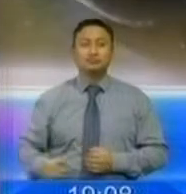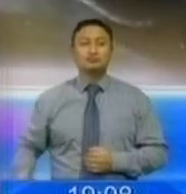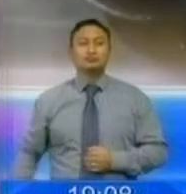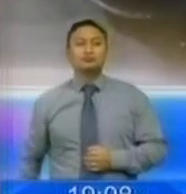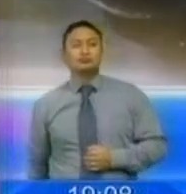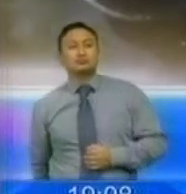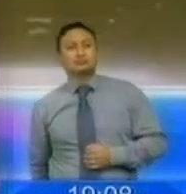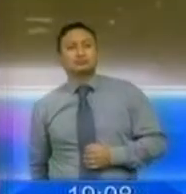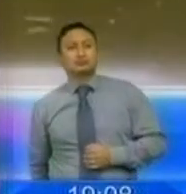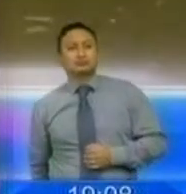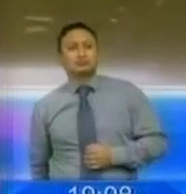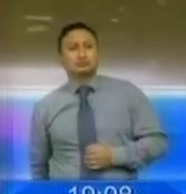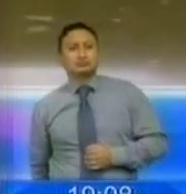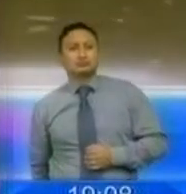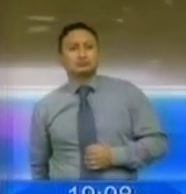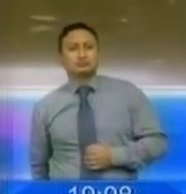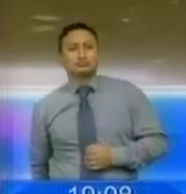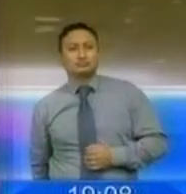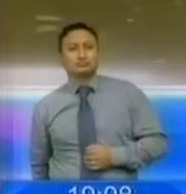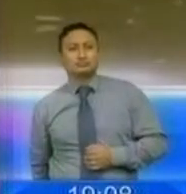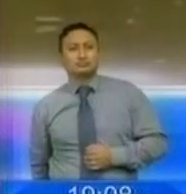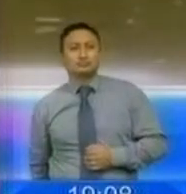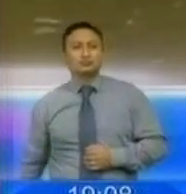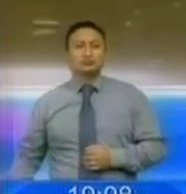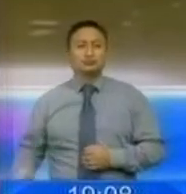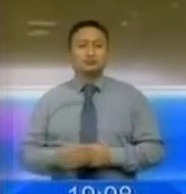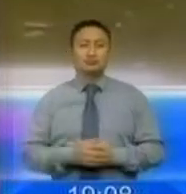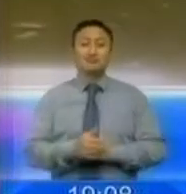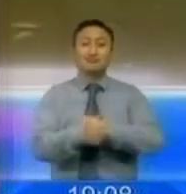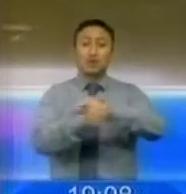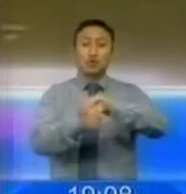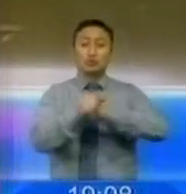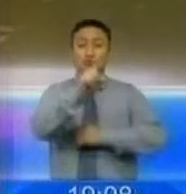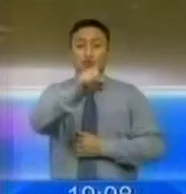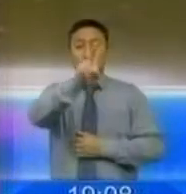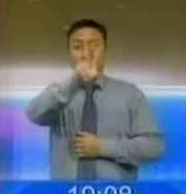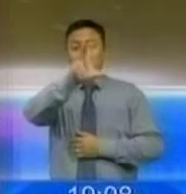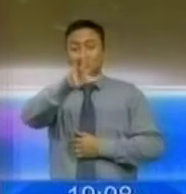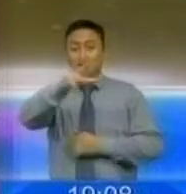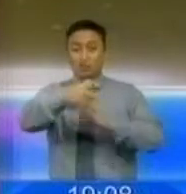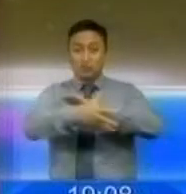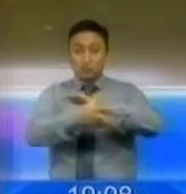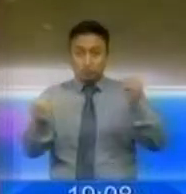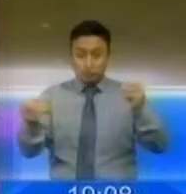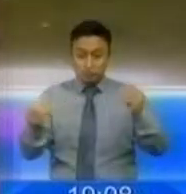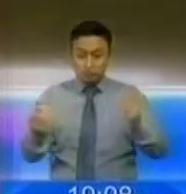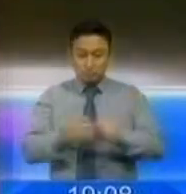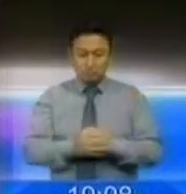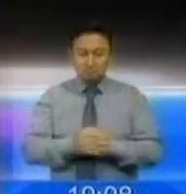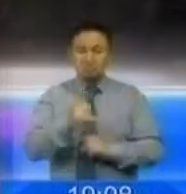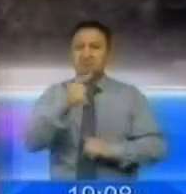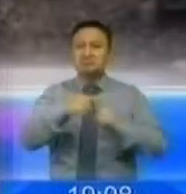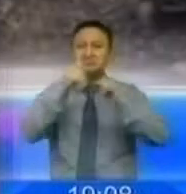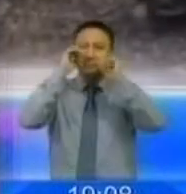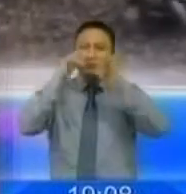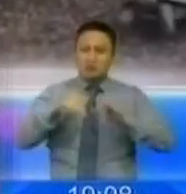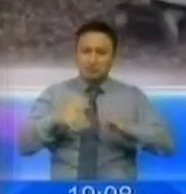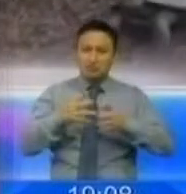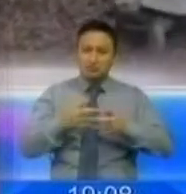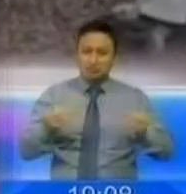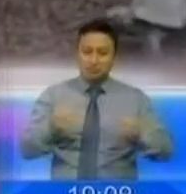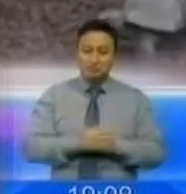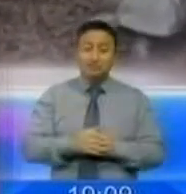La desaparición de las 123 tortugas bebés se registró a finales de septiembre en el centro de